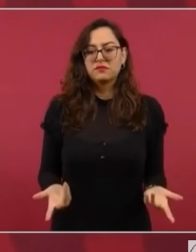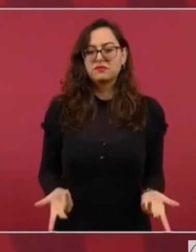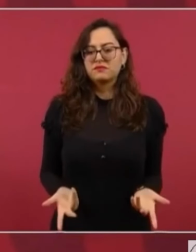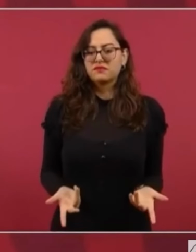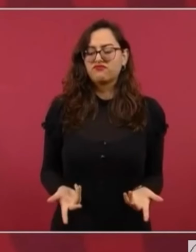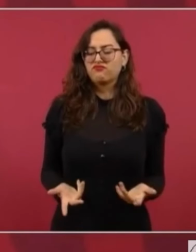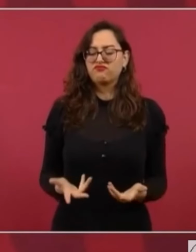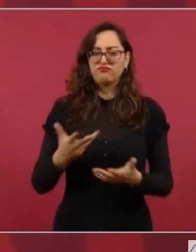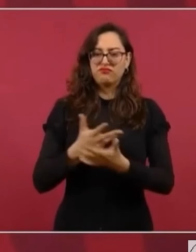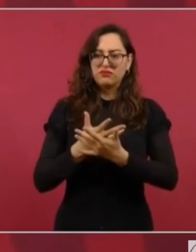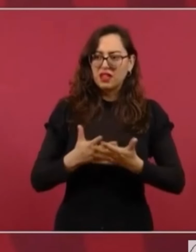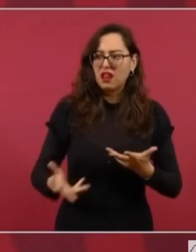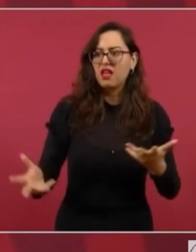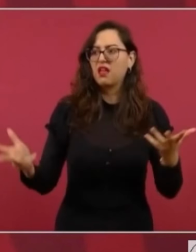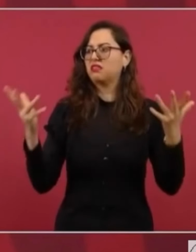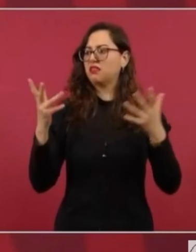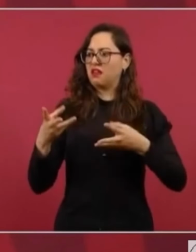aparatos